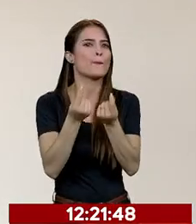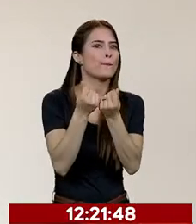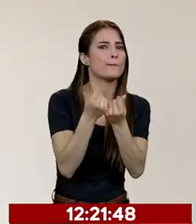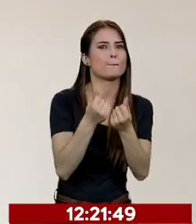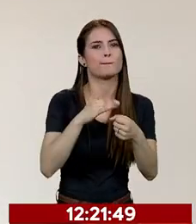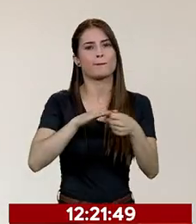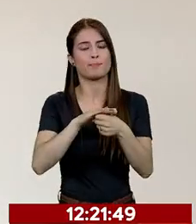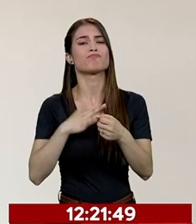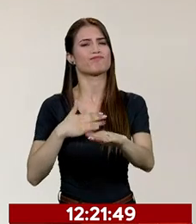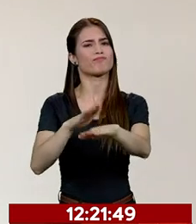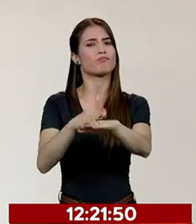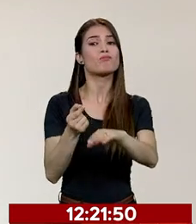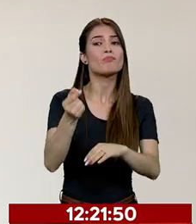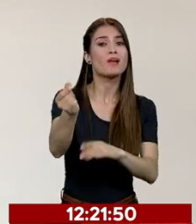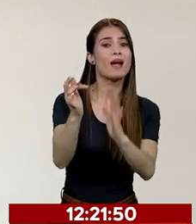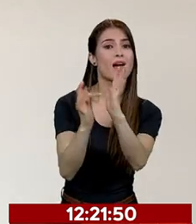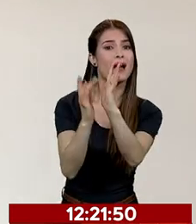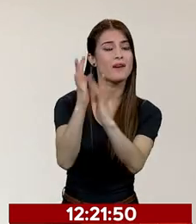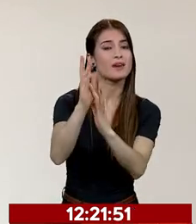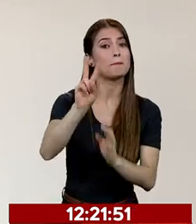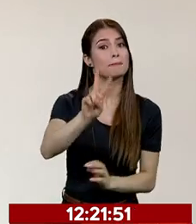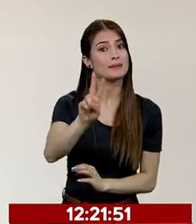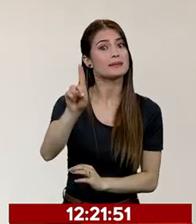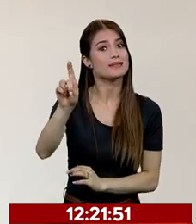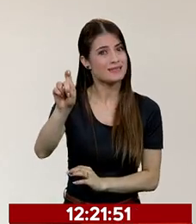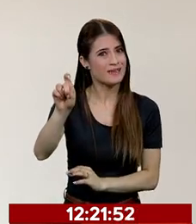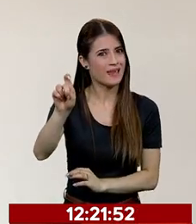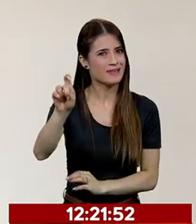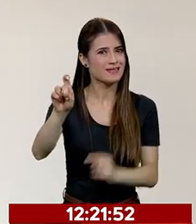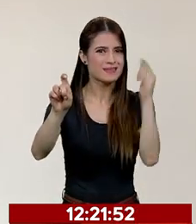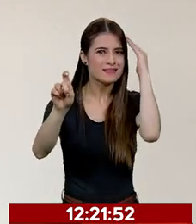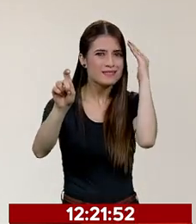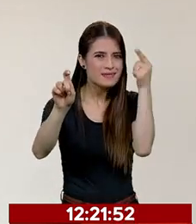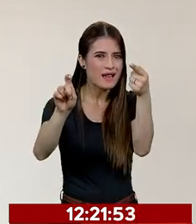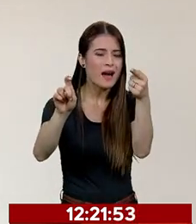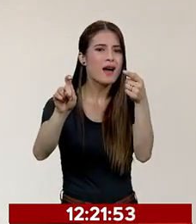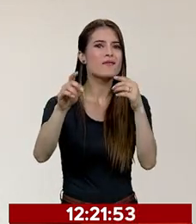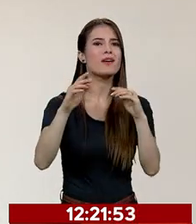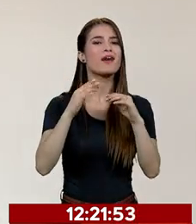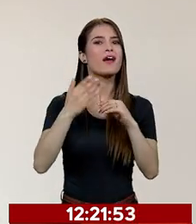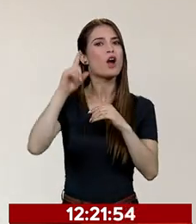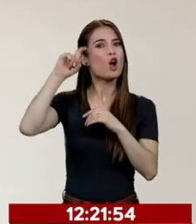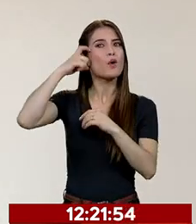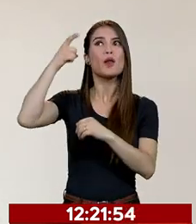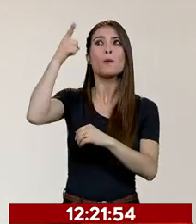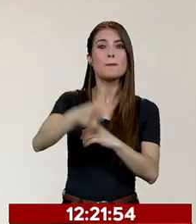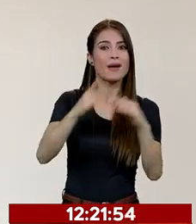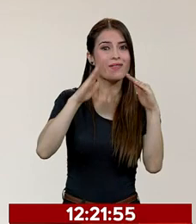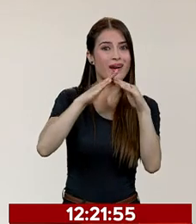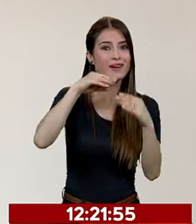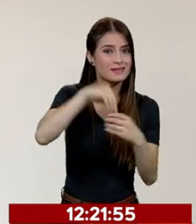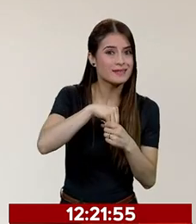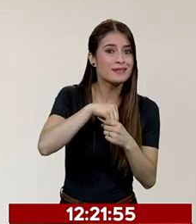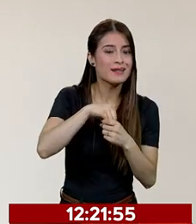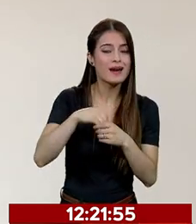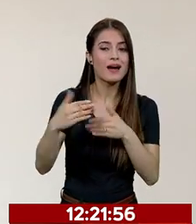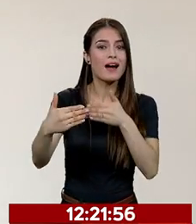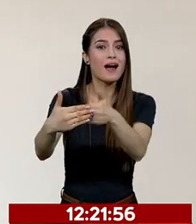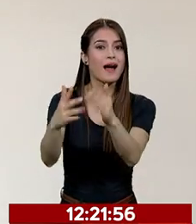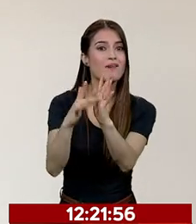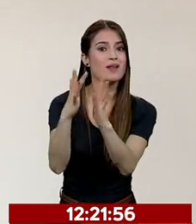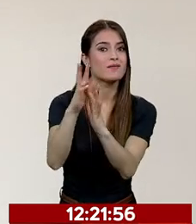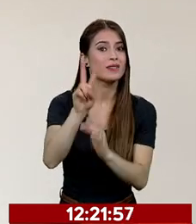el próximo 26 de abril, hasta cuando termine el periodo de aislamiento preventivo, no